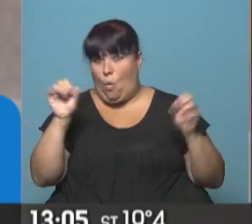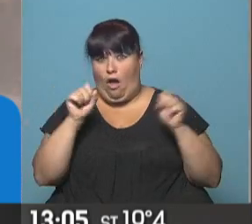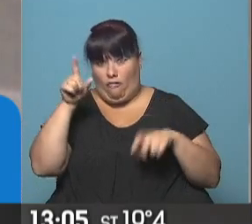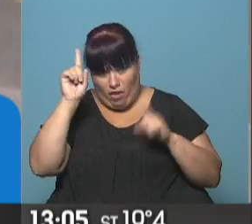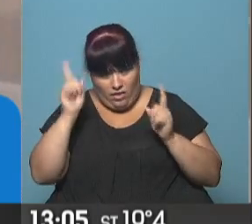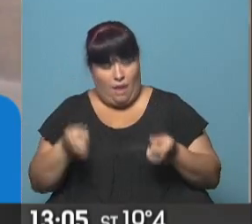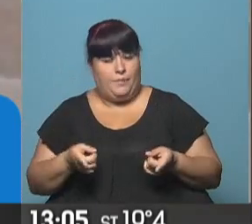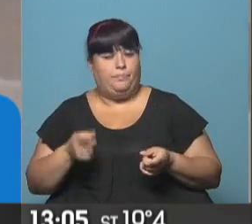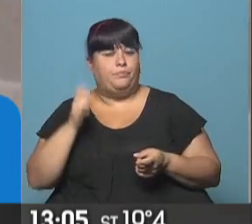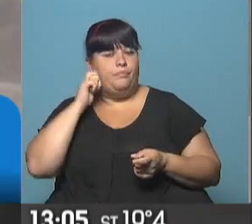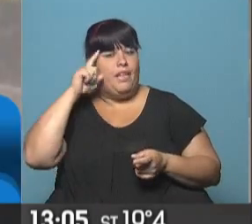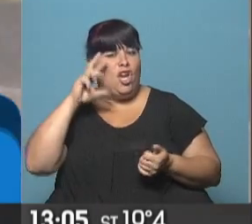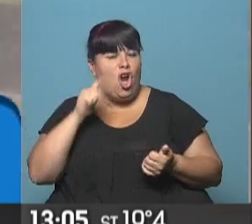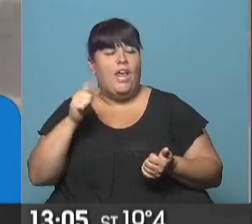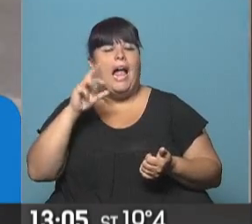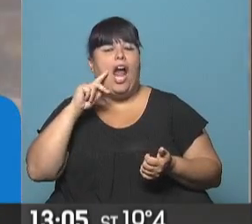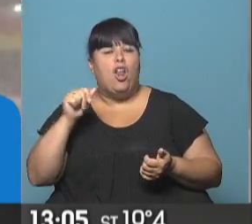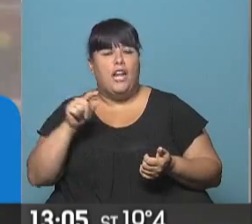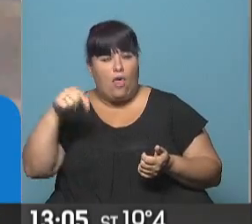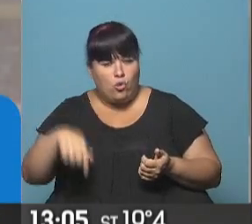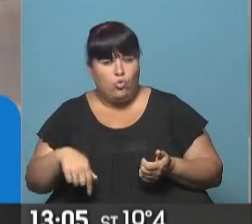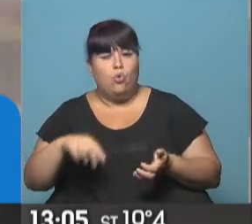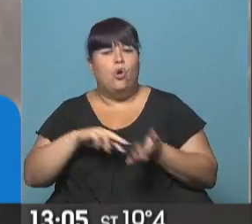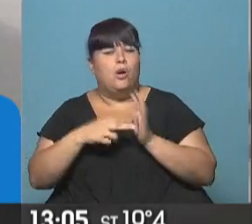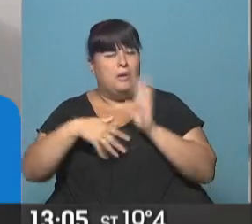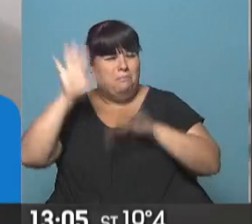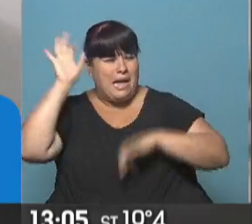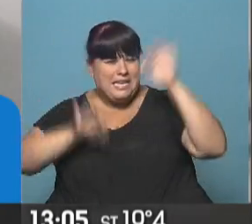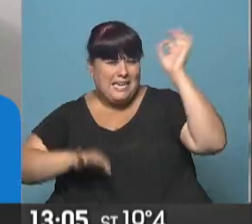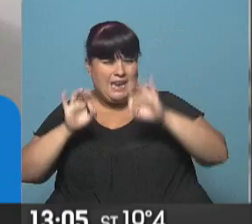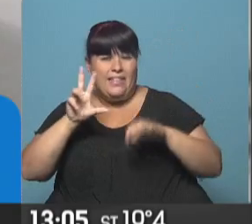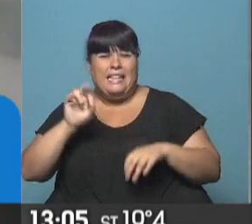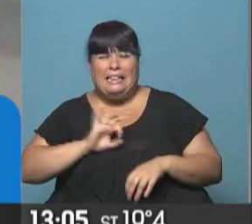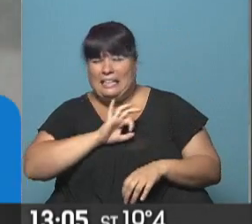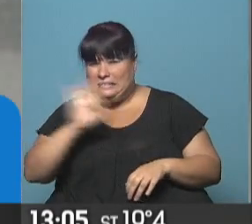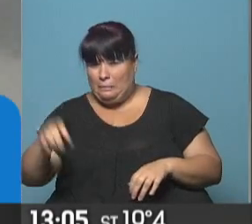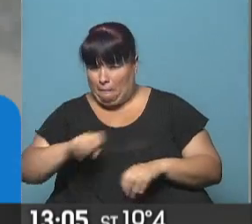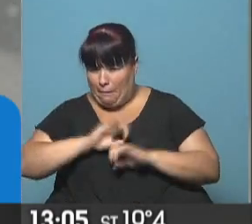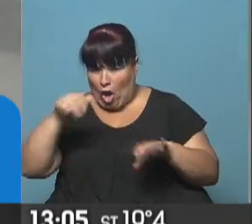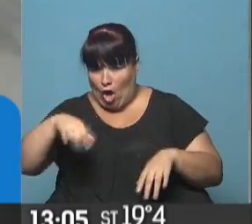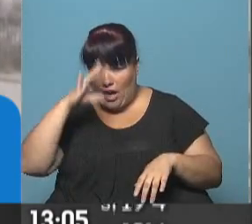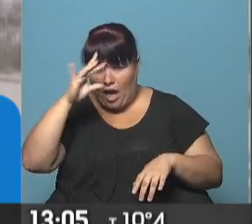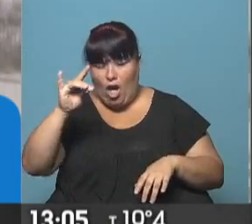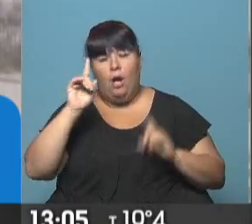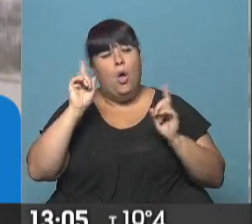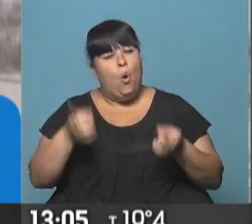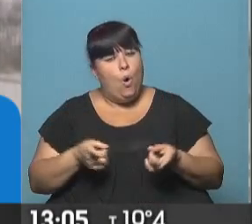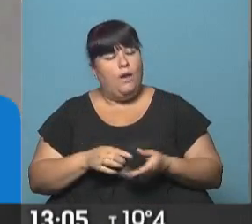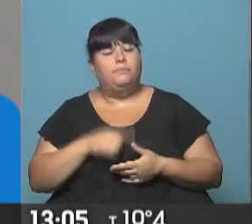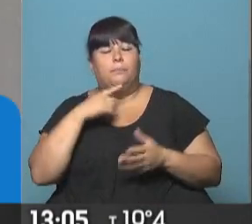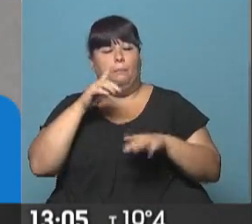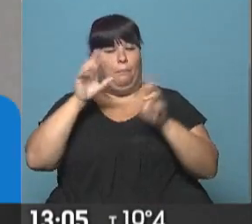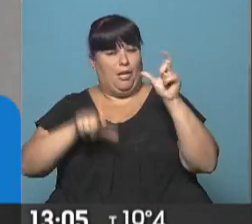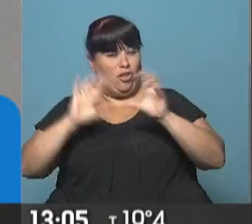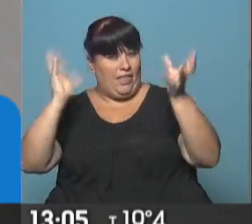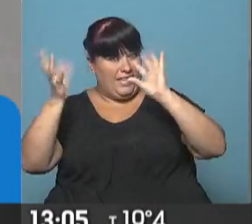también Georgia, Carolina del Sur, fueron afectados con la mayor nevada en casi 3 décadas. Sin embargo, cosa según los meteorólogos